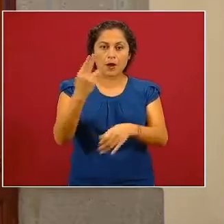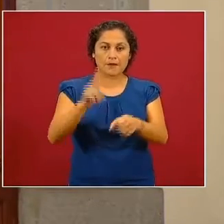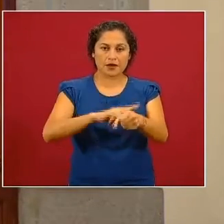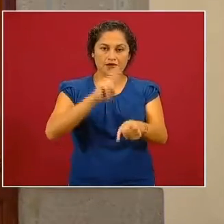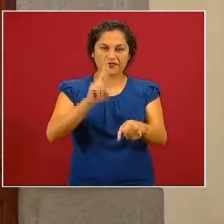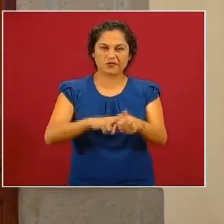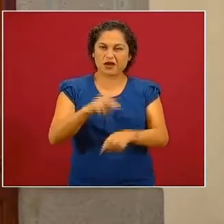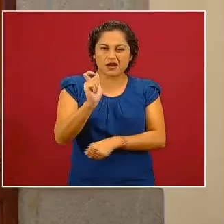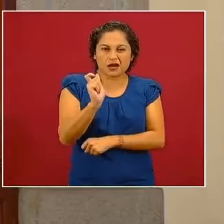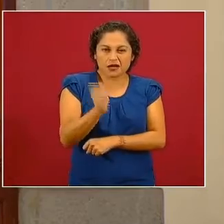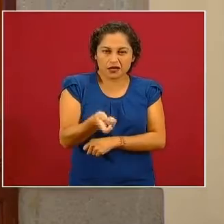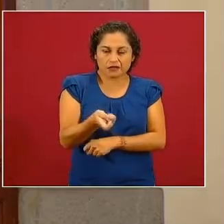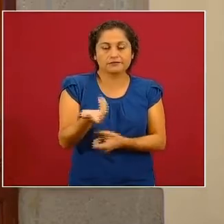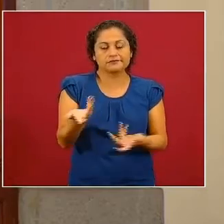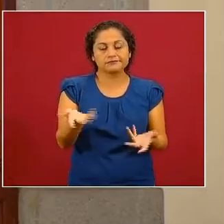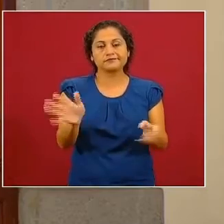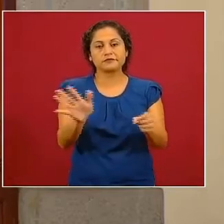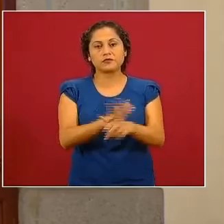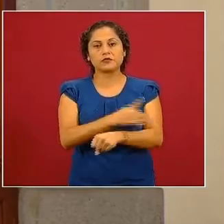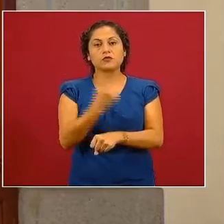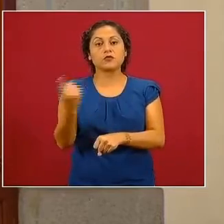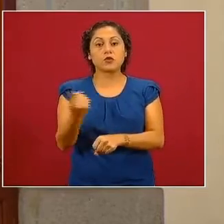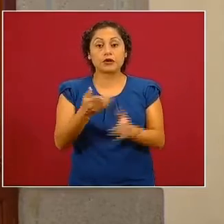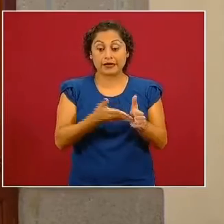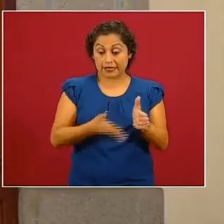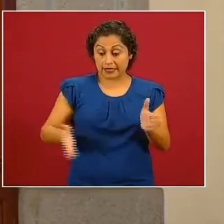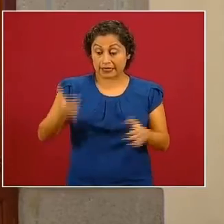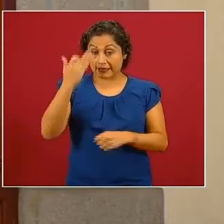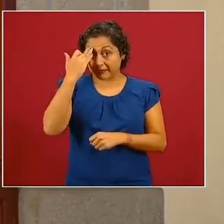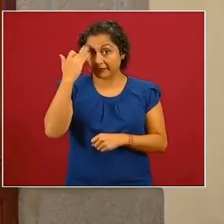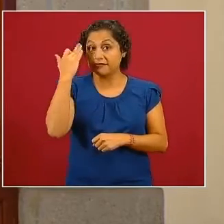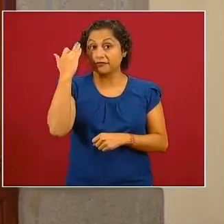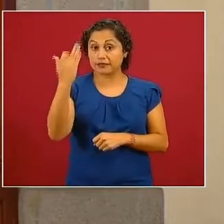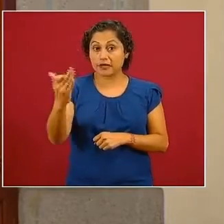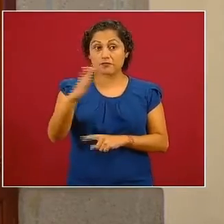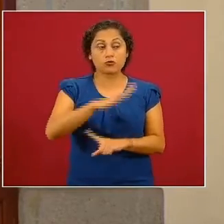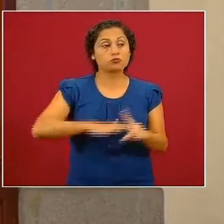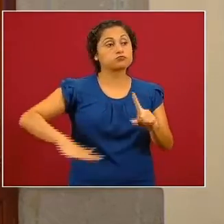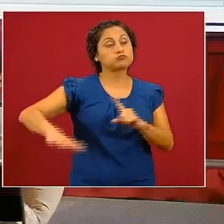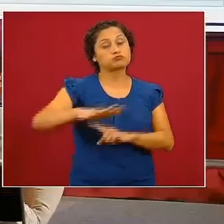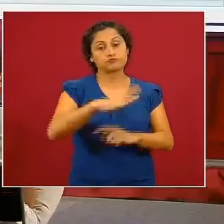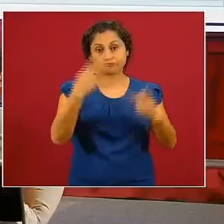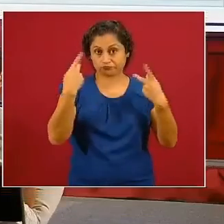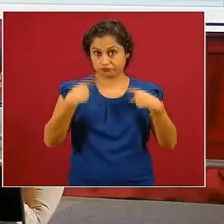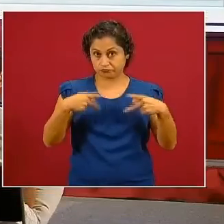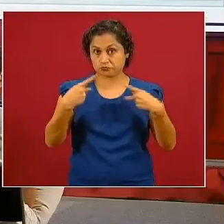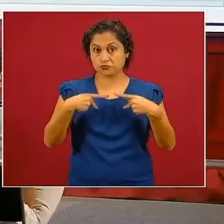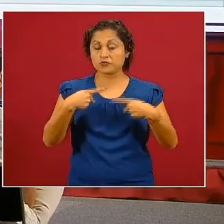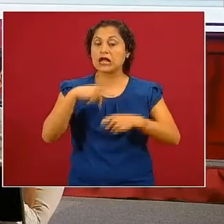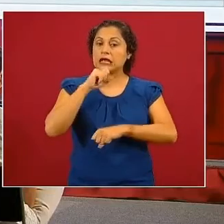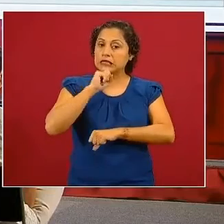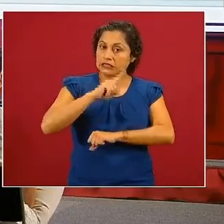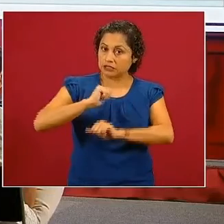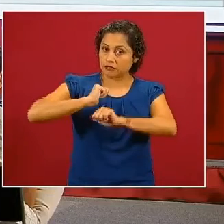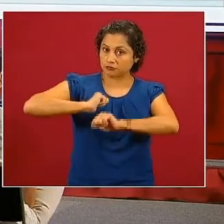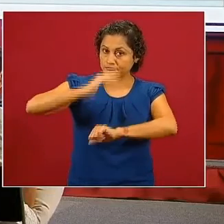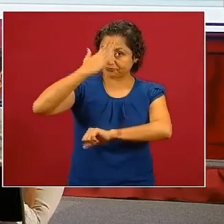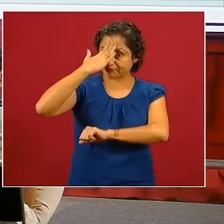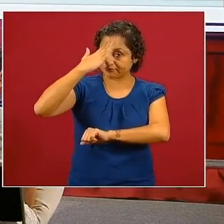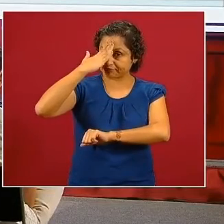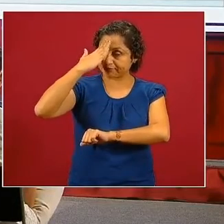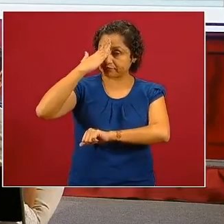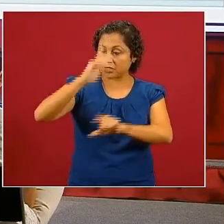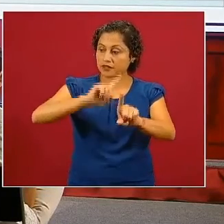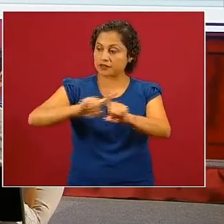precisamente un escenario en el cual, como población, pero también como autoridades en los diferentes niveles